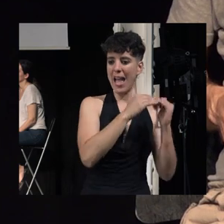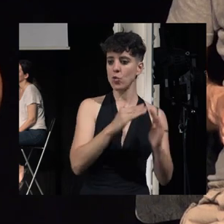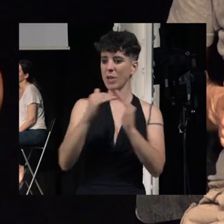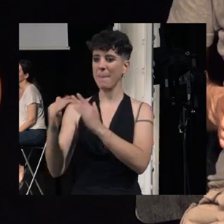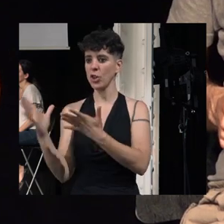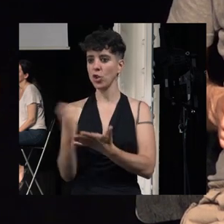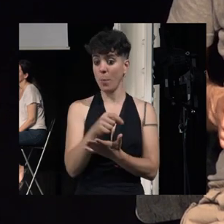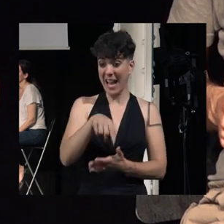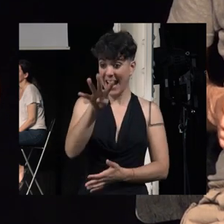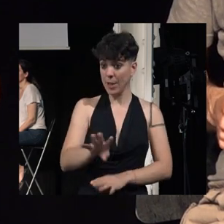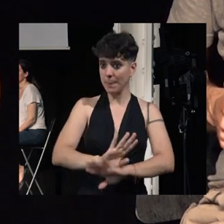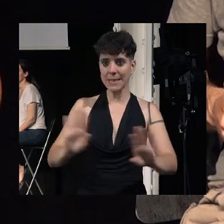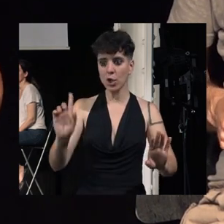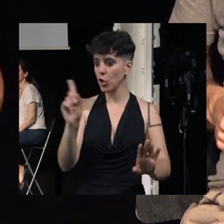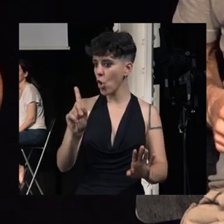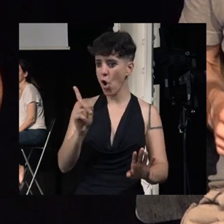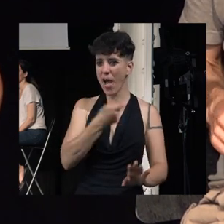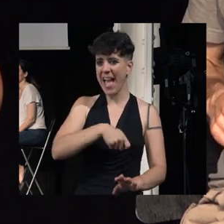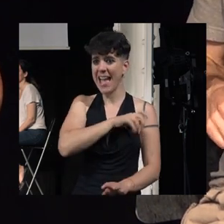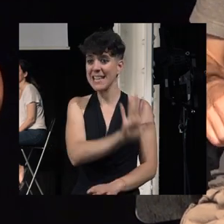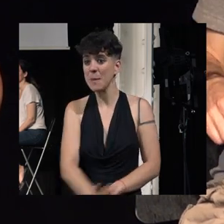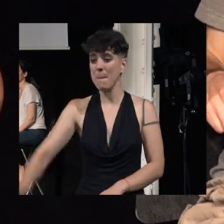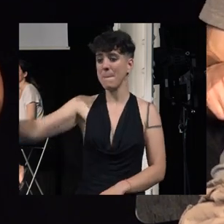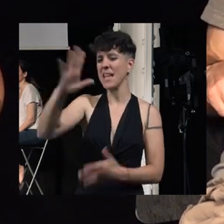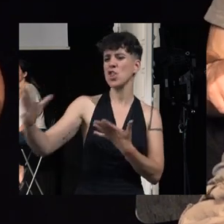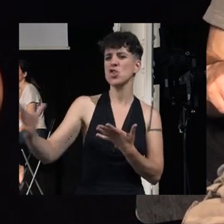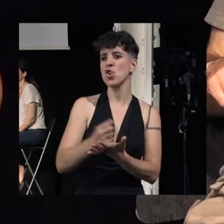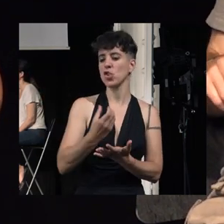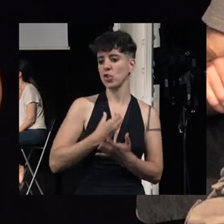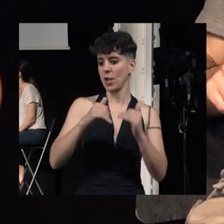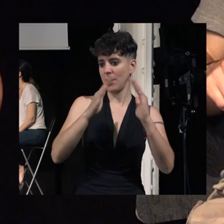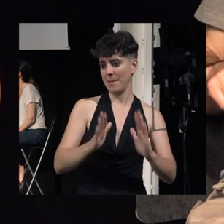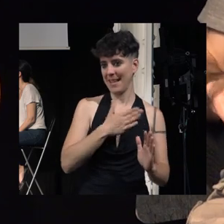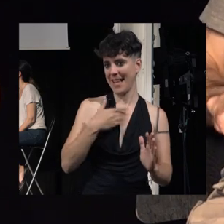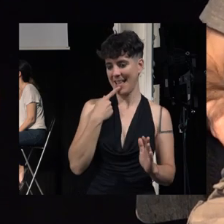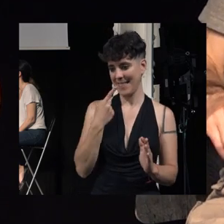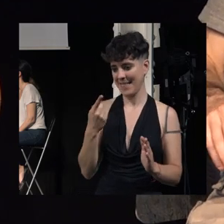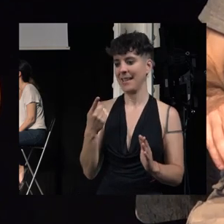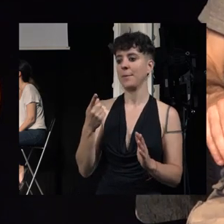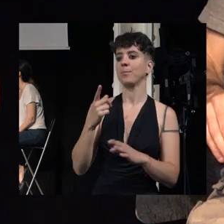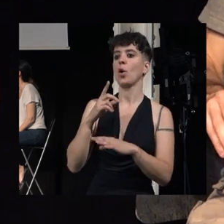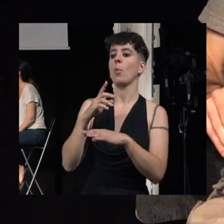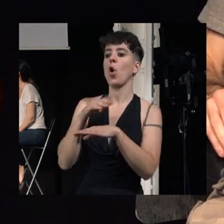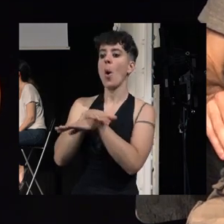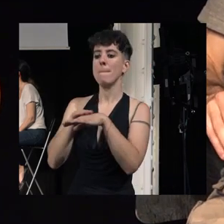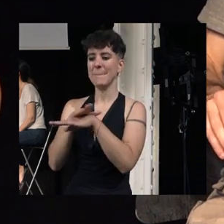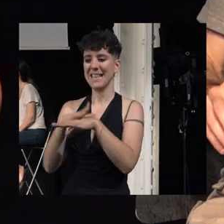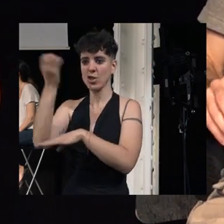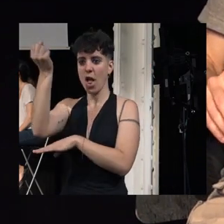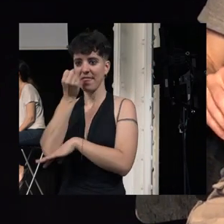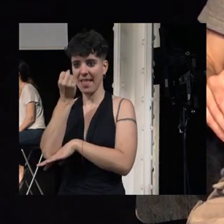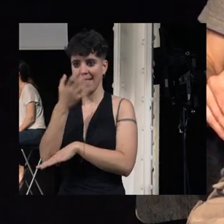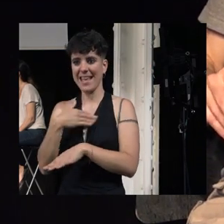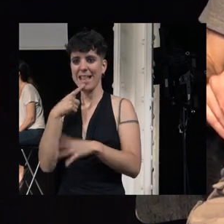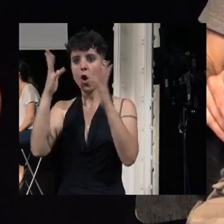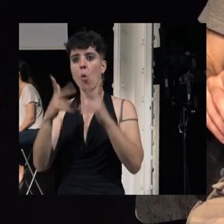Cataluña, en cada ayuntamiento de España, del Estado español. Montoro tiene las cuentas intervenidas, ahora ya no, pero la ley está ahí